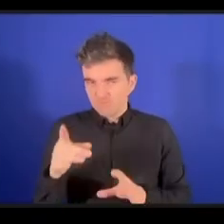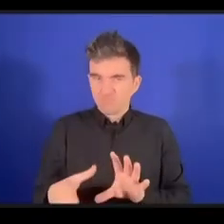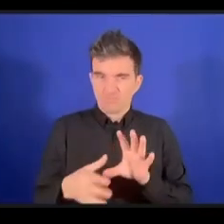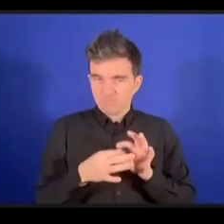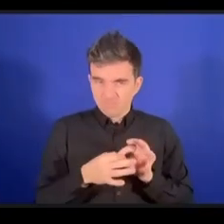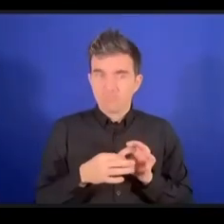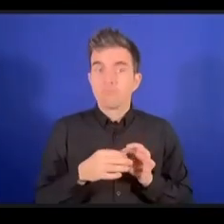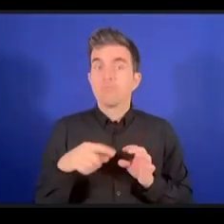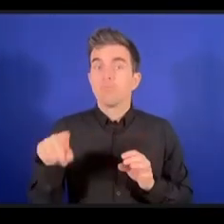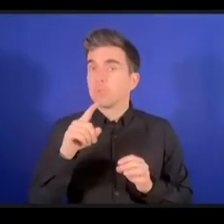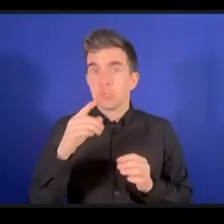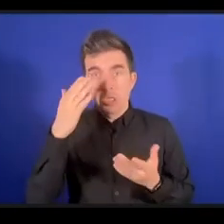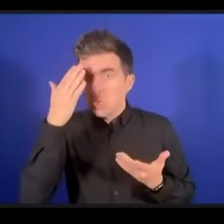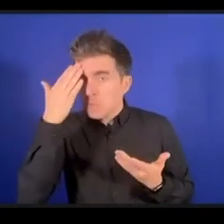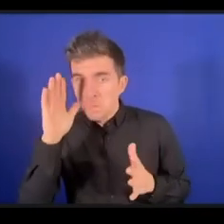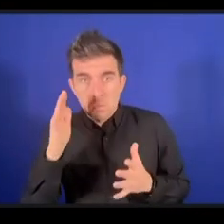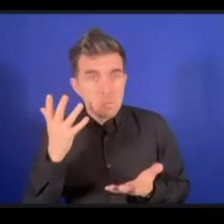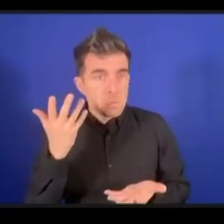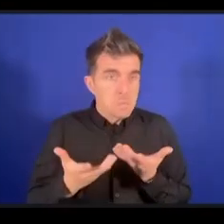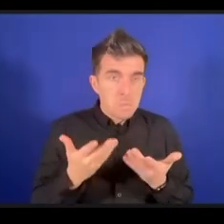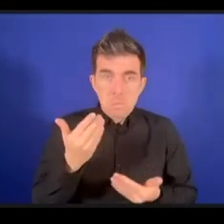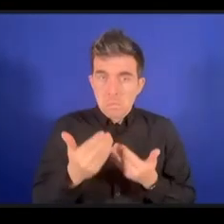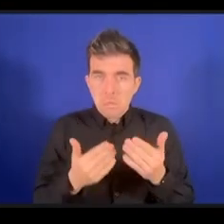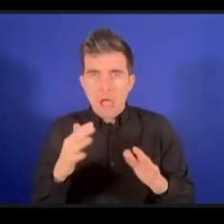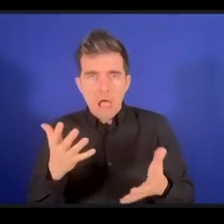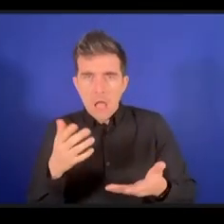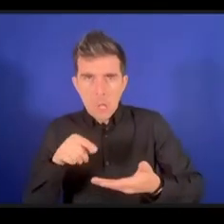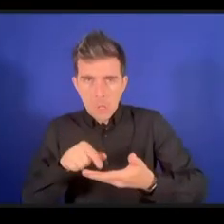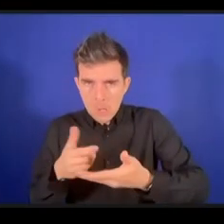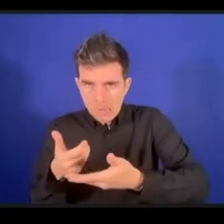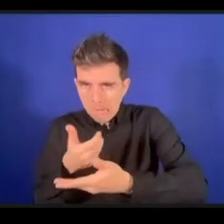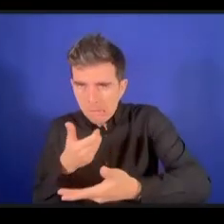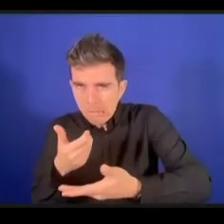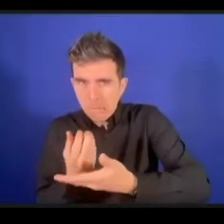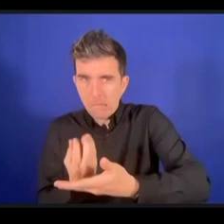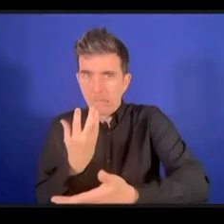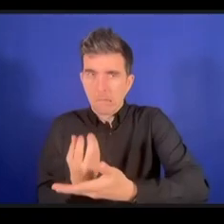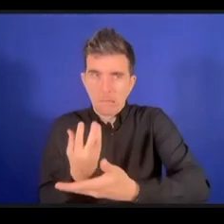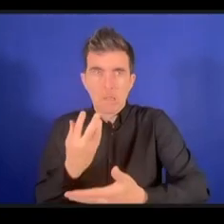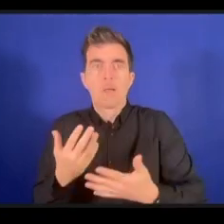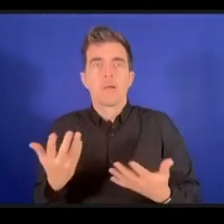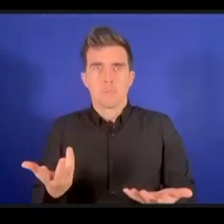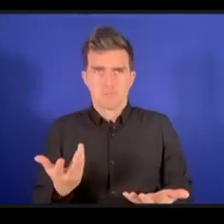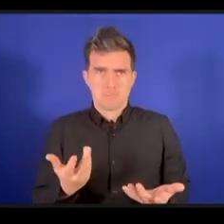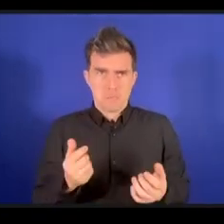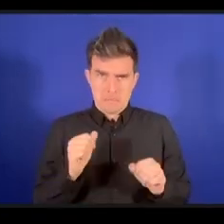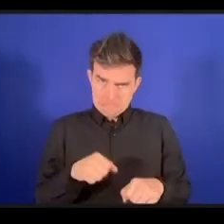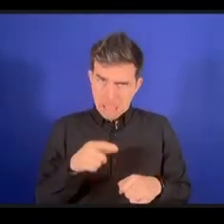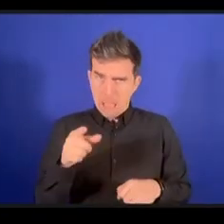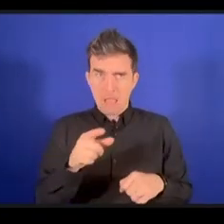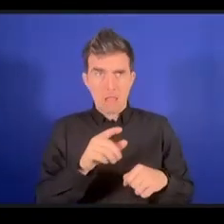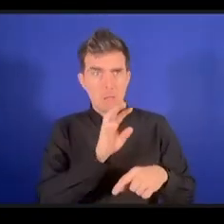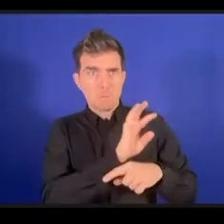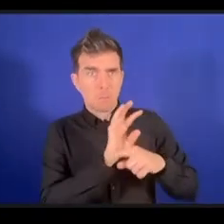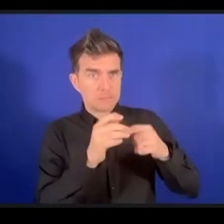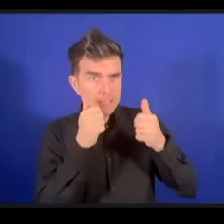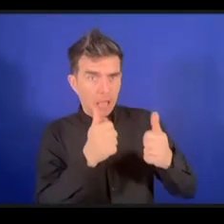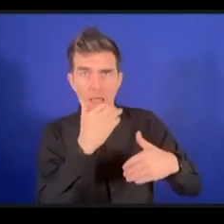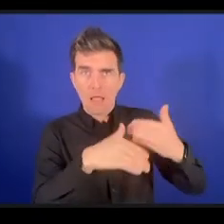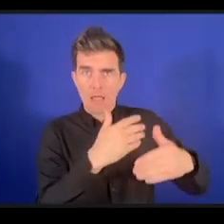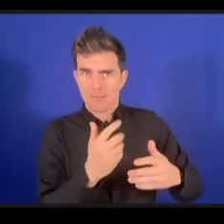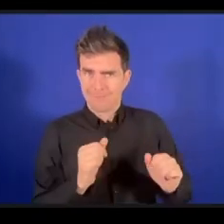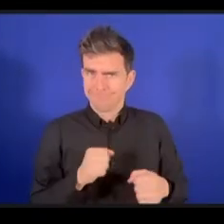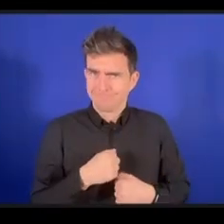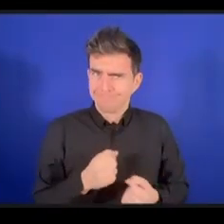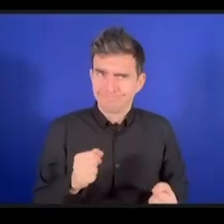si uno no sabe cómo funciona un lector de pantalla Cómo se va a poder hacer una página web que funcione con un